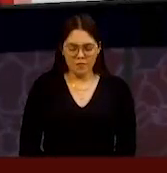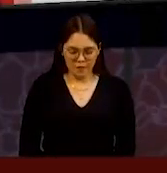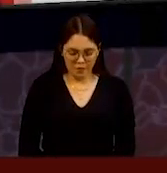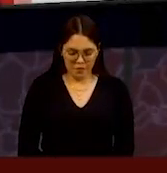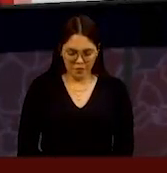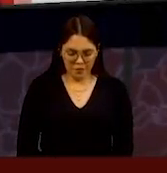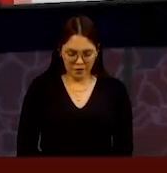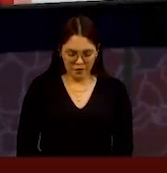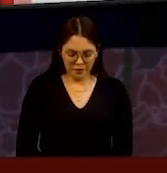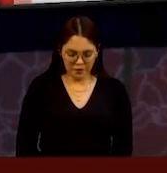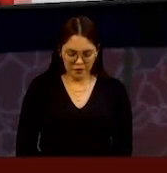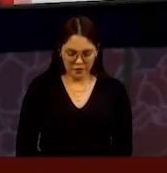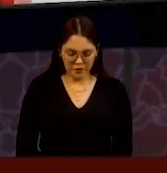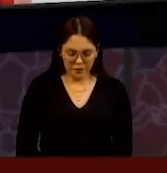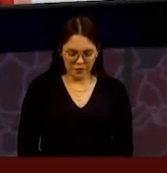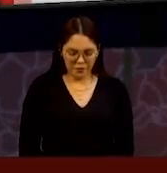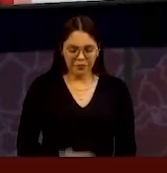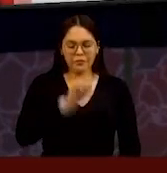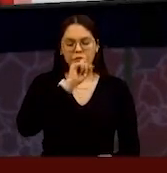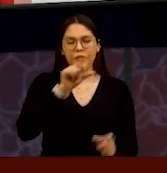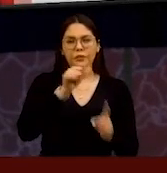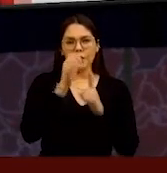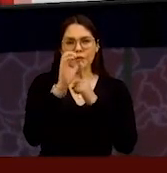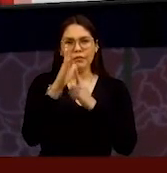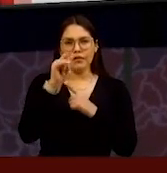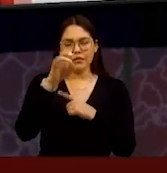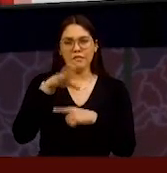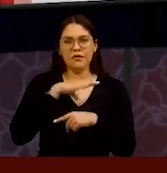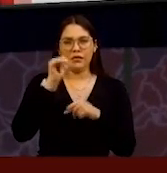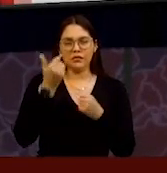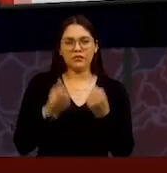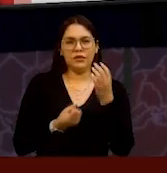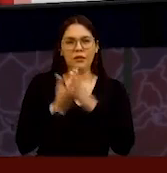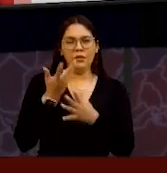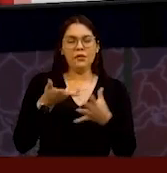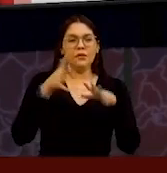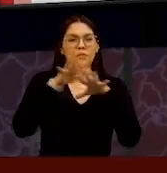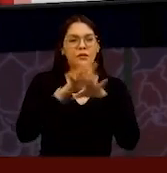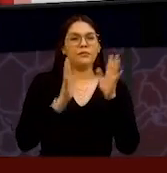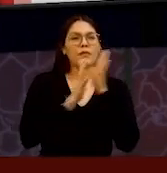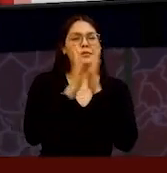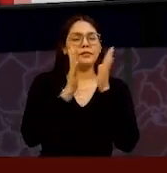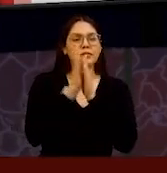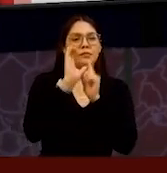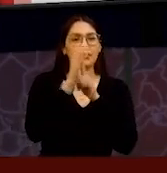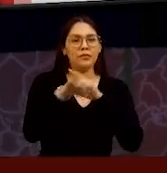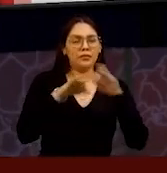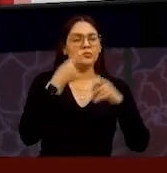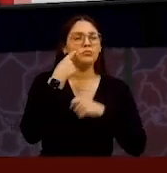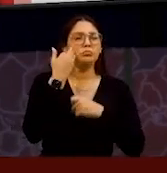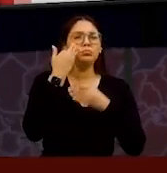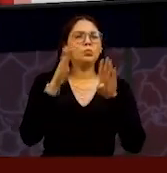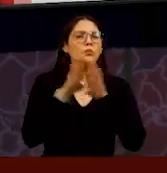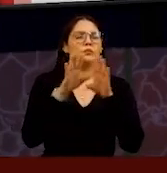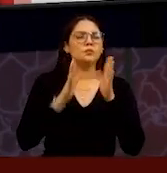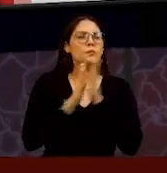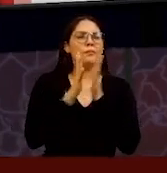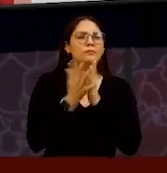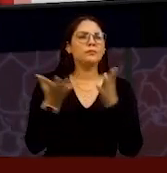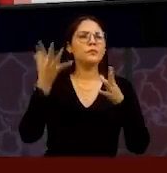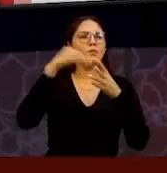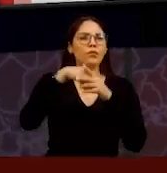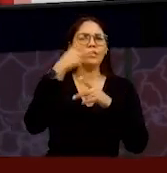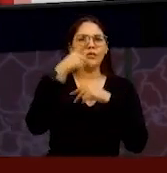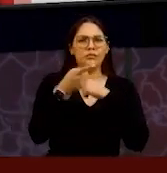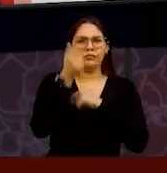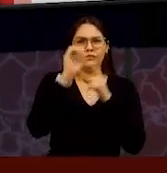Y la Comisión Permanente aprobó el acuerdo para la integración de las comisiones de trabajo. Acompáñenos a ver cómo quedaron integradas la primera comisión,